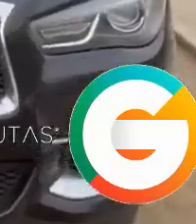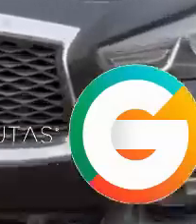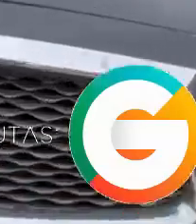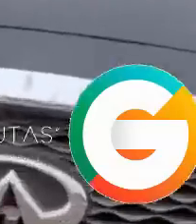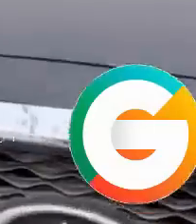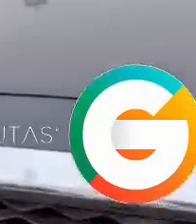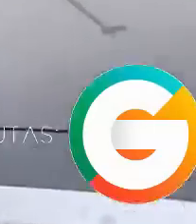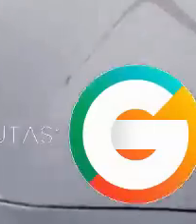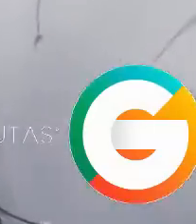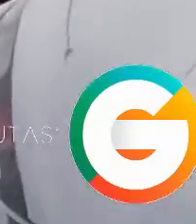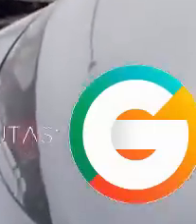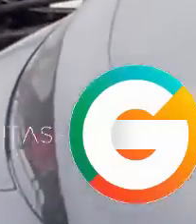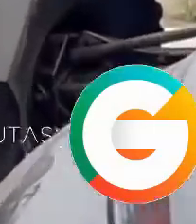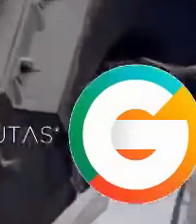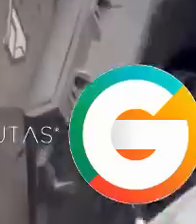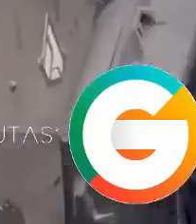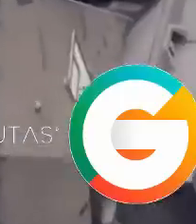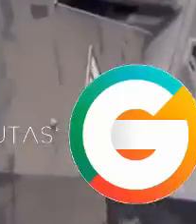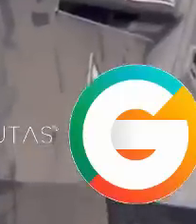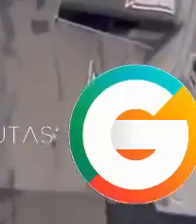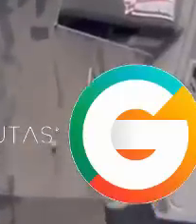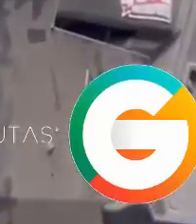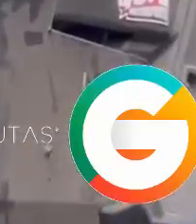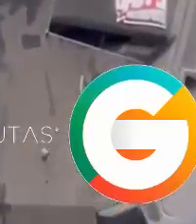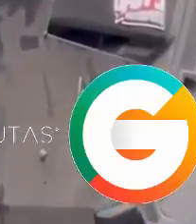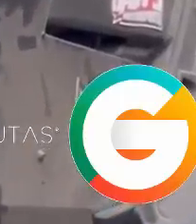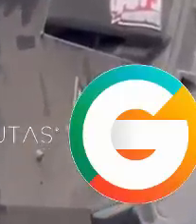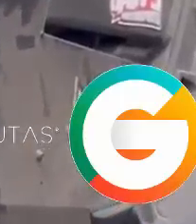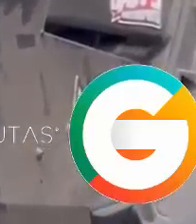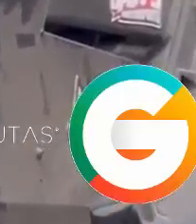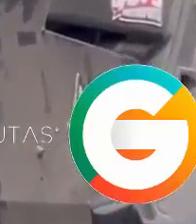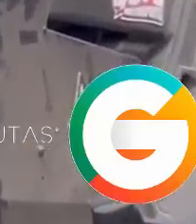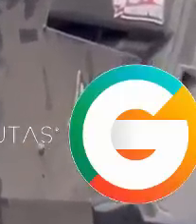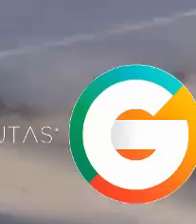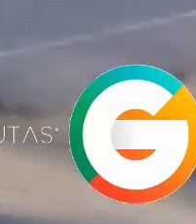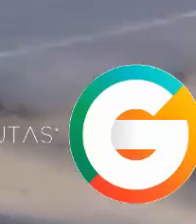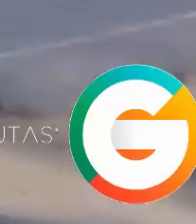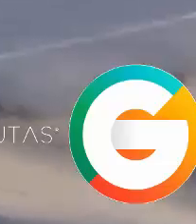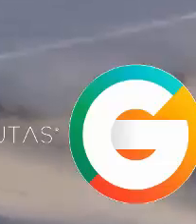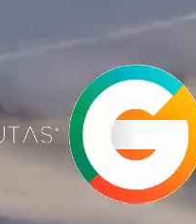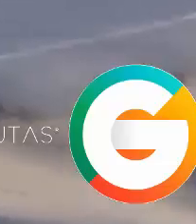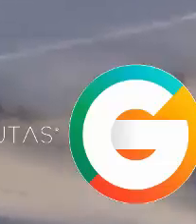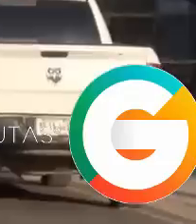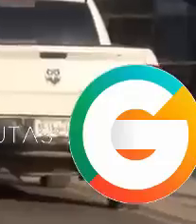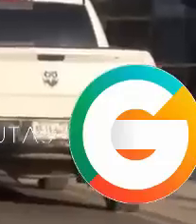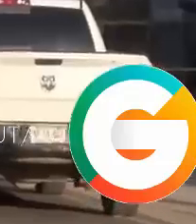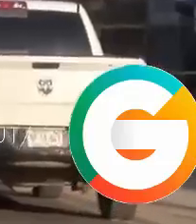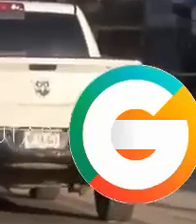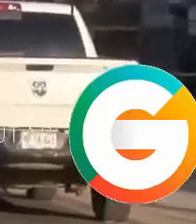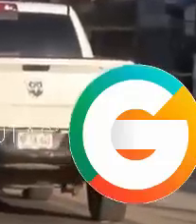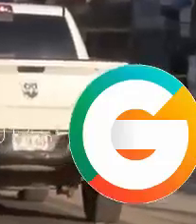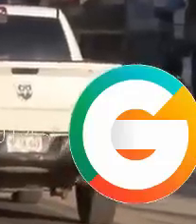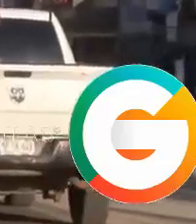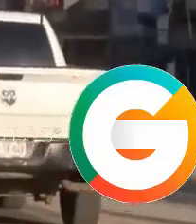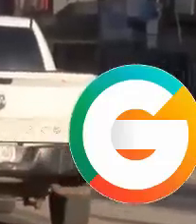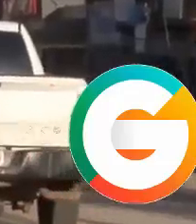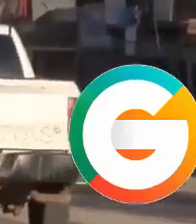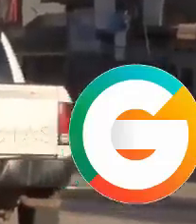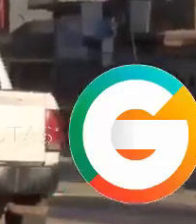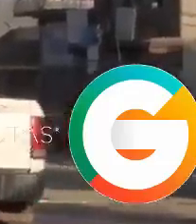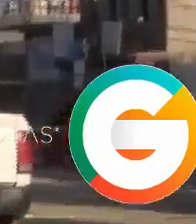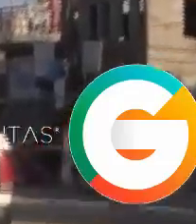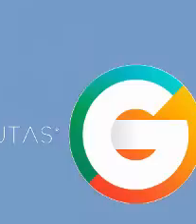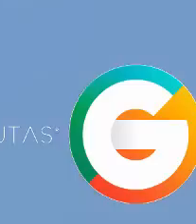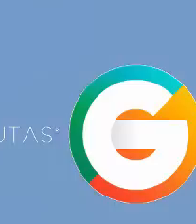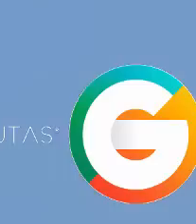La Fiscalía General de Justicia del Estado de Baja California confirmó el saldo por los hechos violentos ocurridos la tarde del sábado, donde sujetos armados bajaron